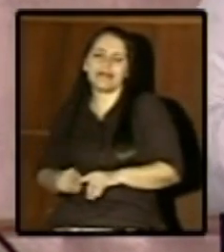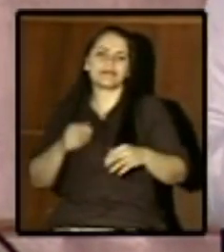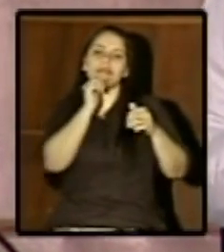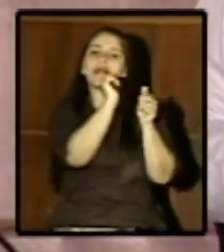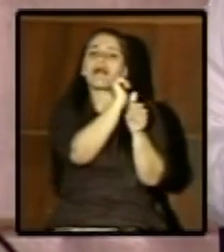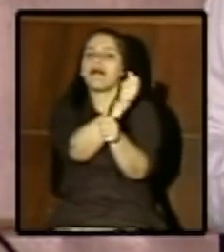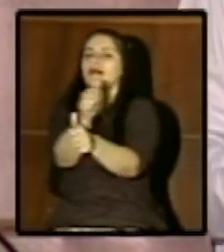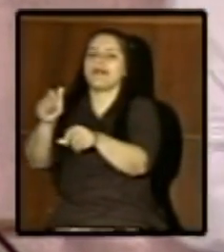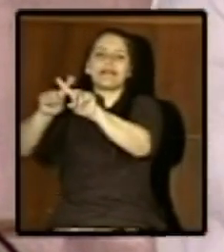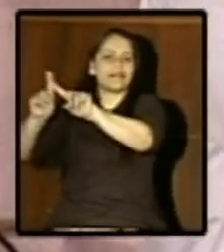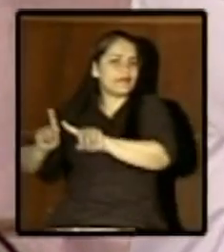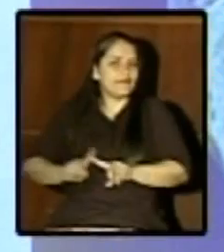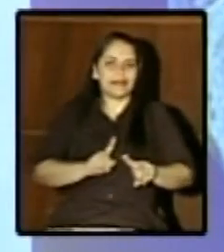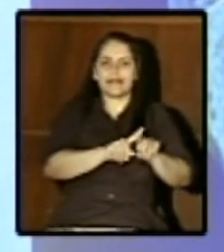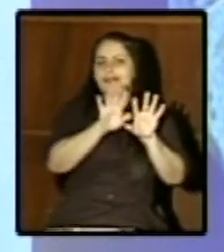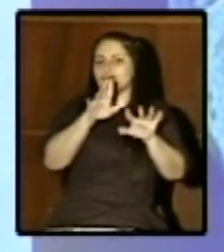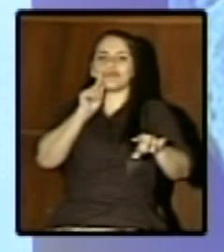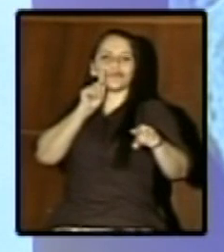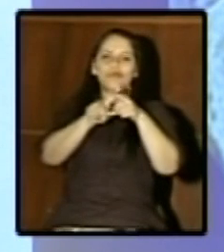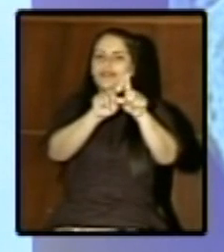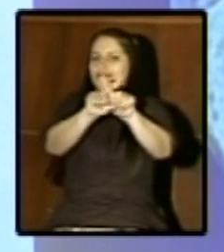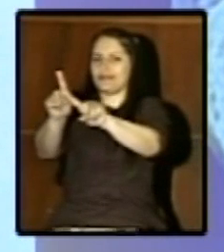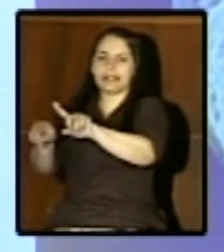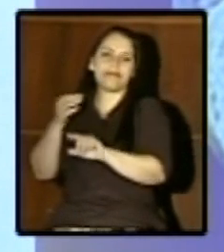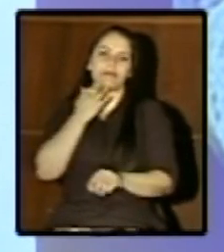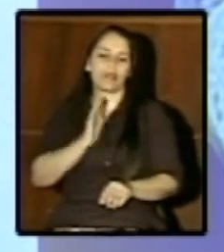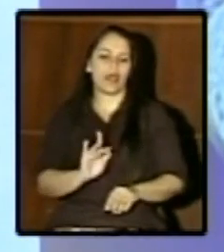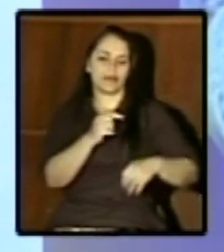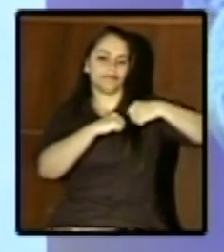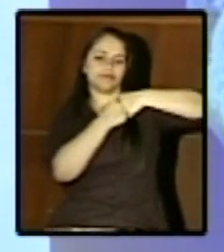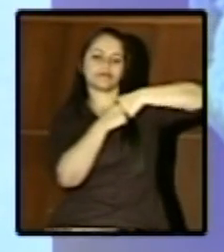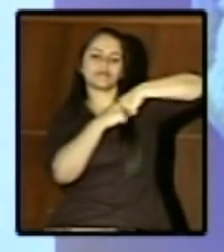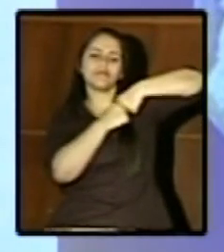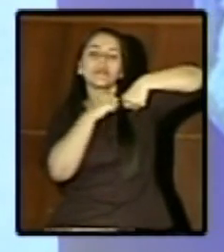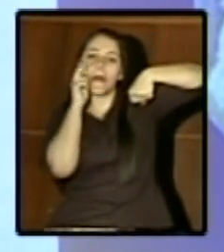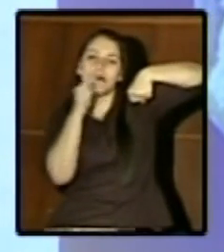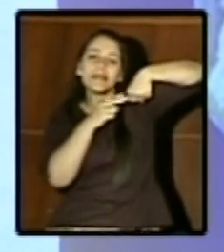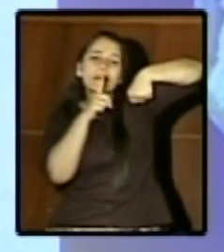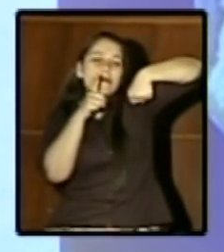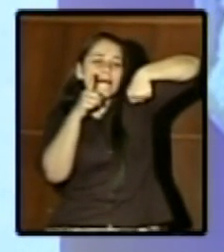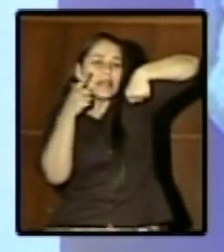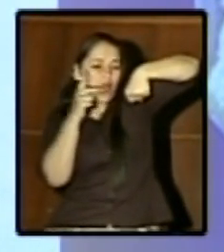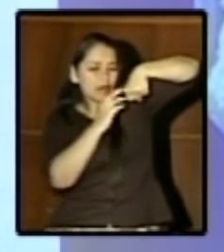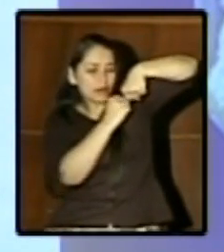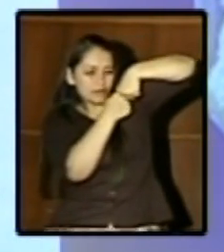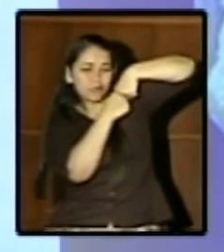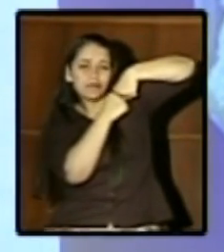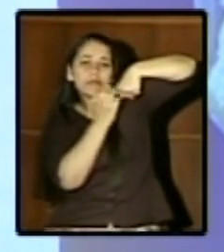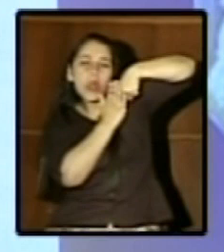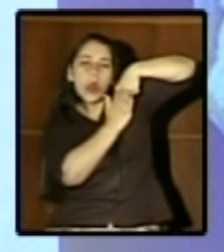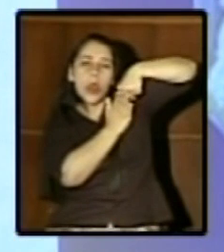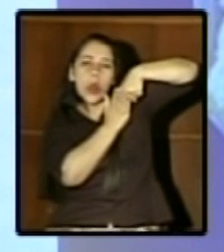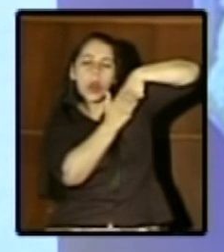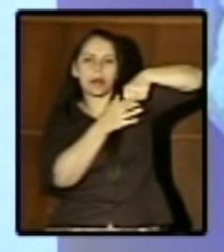tiene sus características anatómicas específicas. Por ejemplo, en la rodilla tenemos esta bonita estructura blanca y